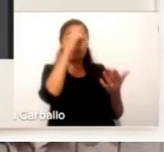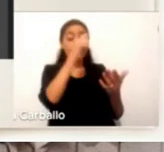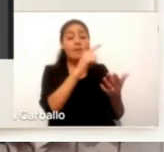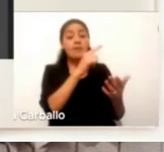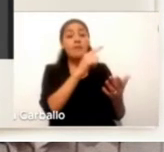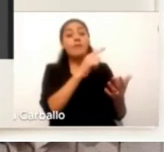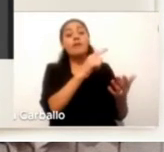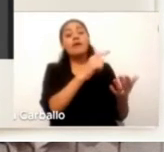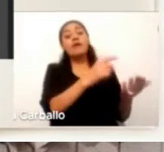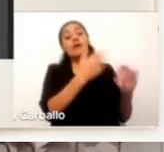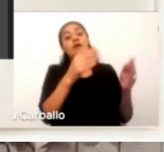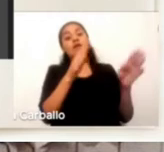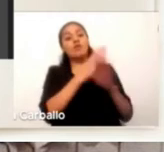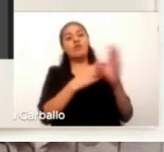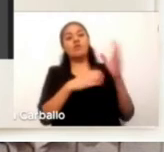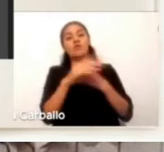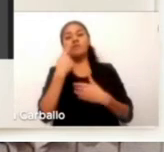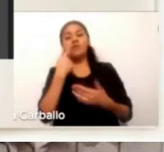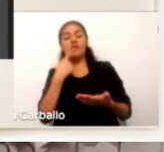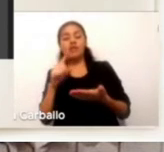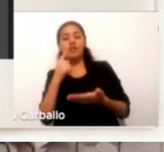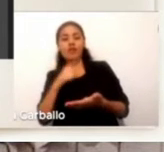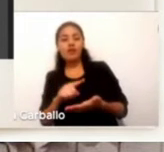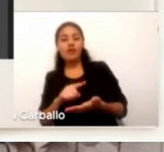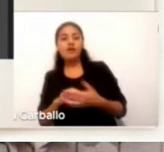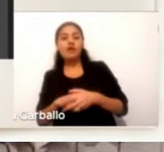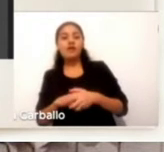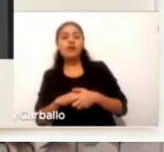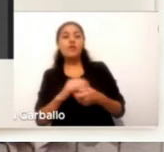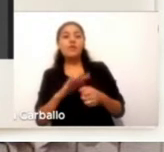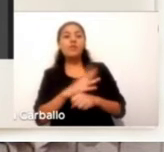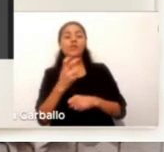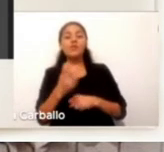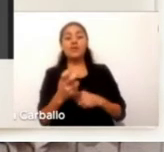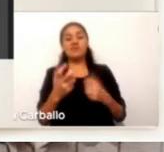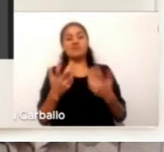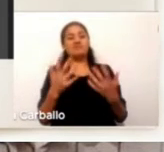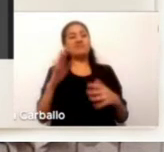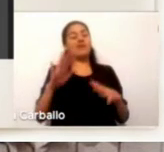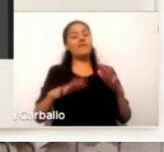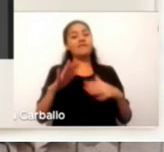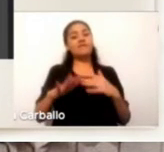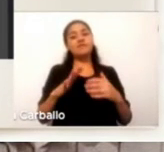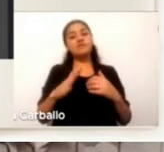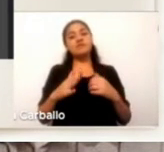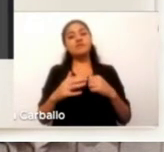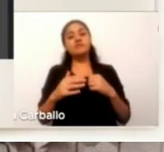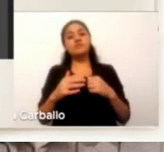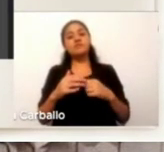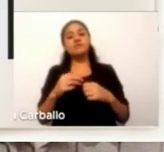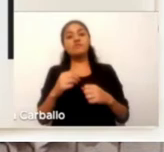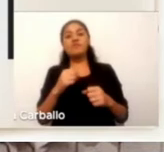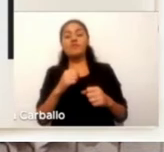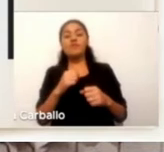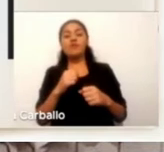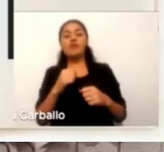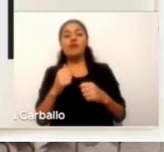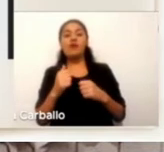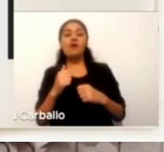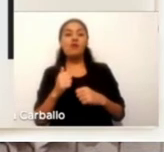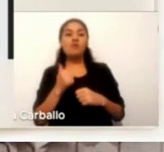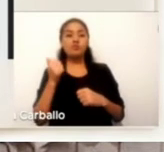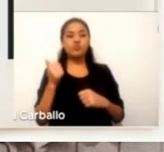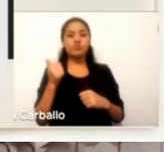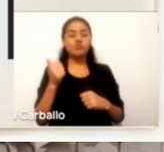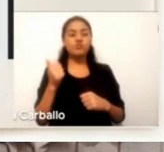denunciados ocasionó la comisión de una gran cantidad de actos y abusos contrarios a la legislación electoral. Agregó que